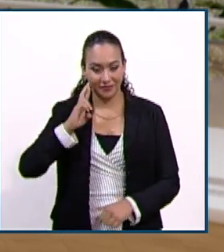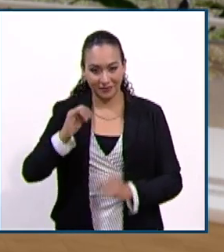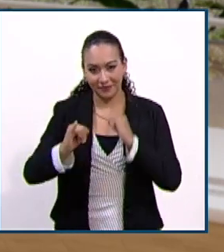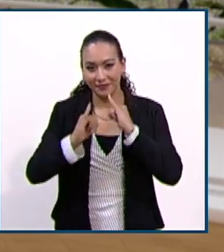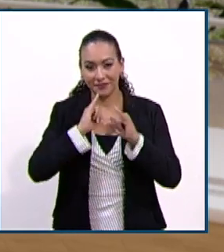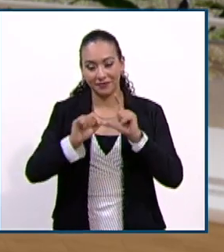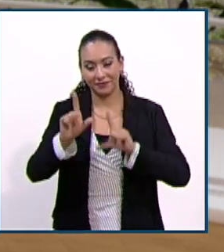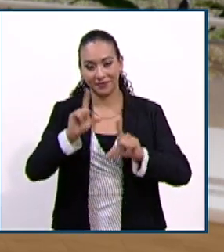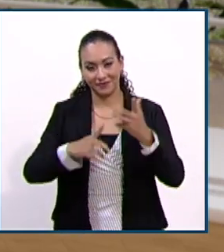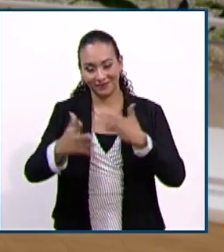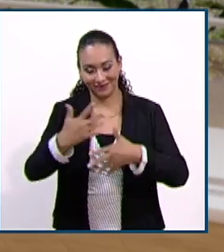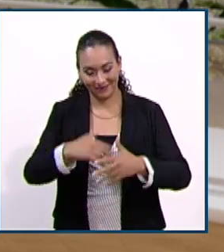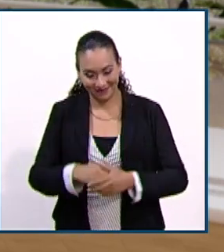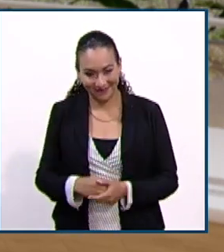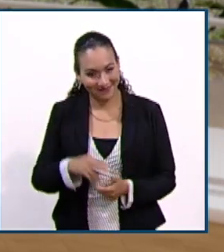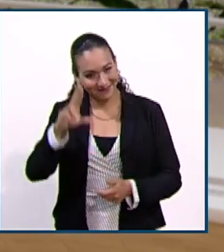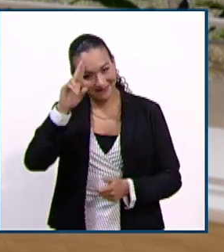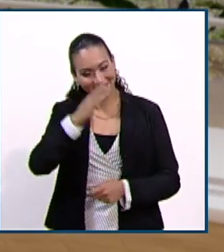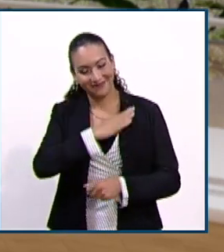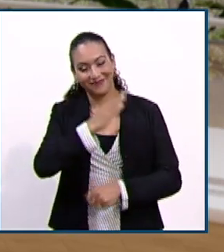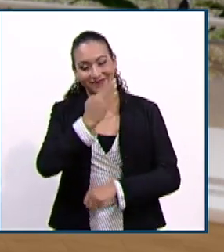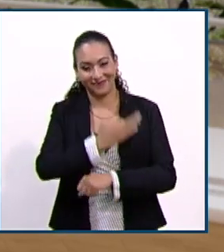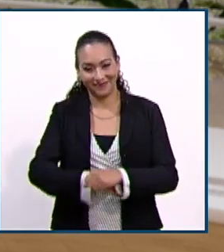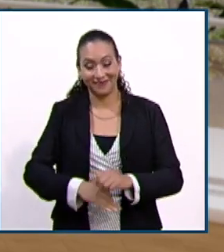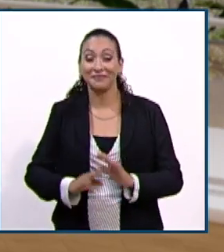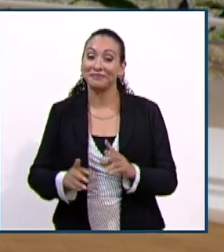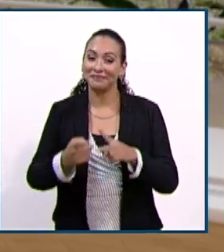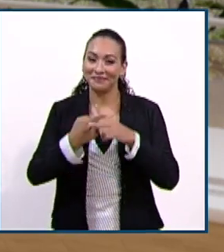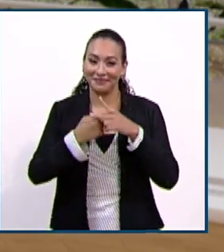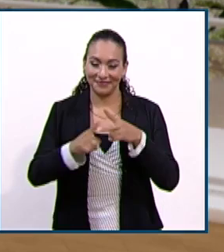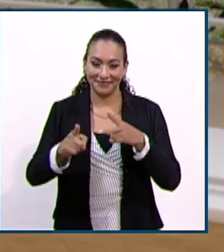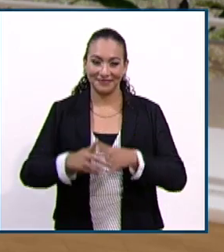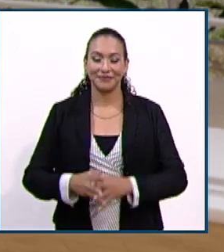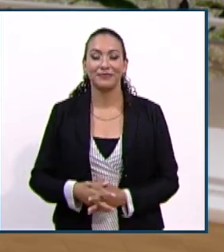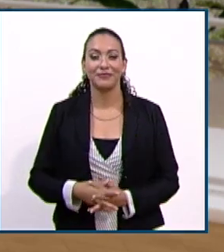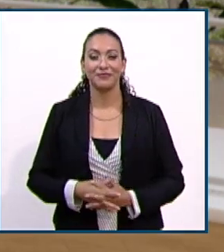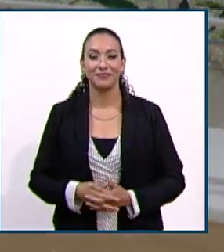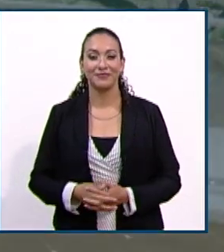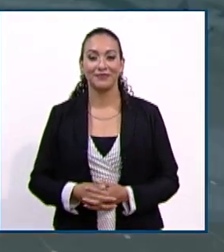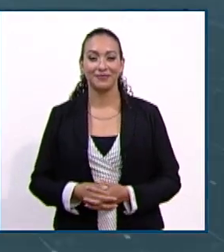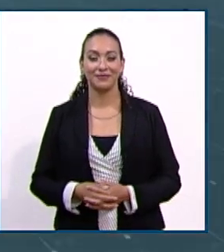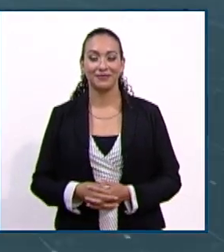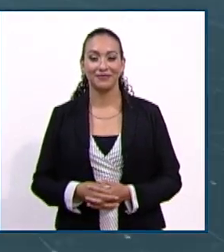en la interpretación en lengua de señas mexicana. De esta manera comenzamos.